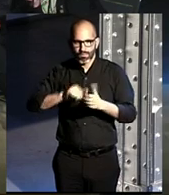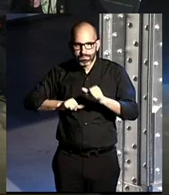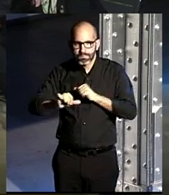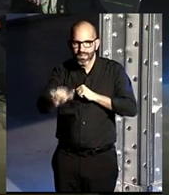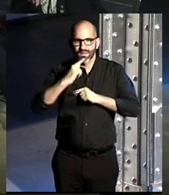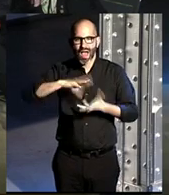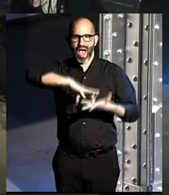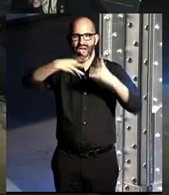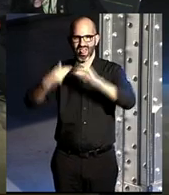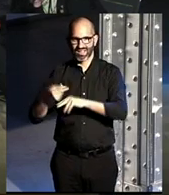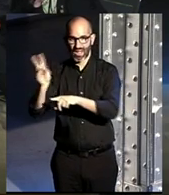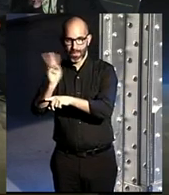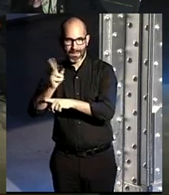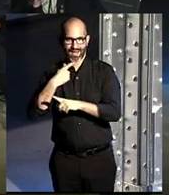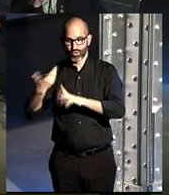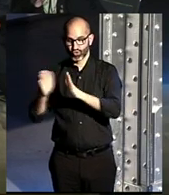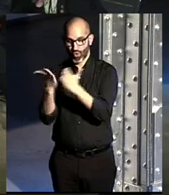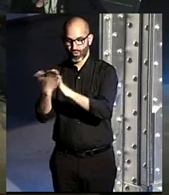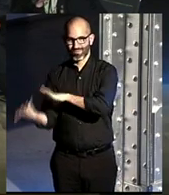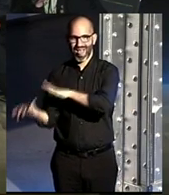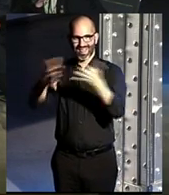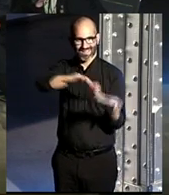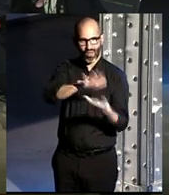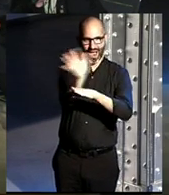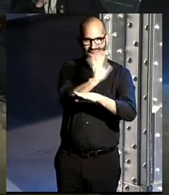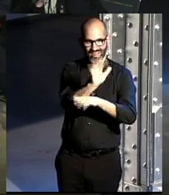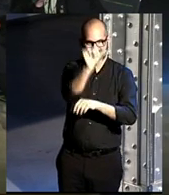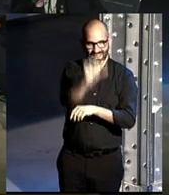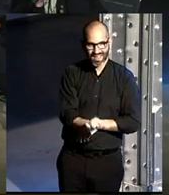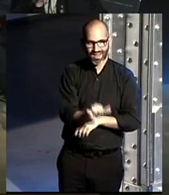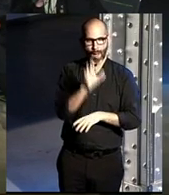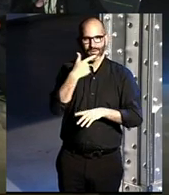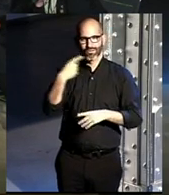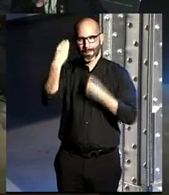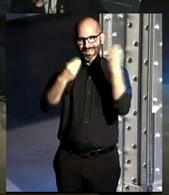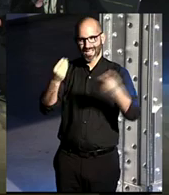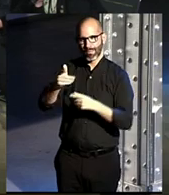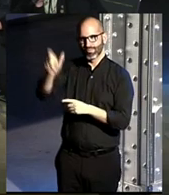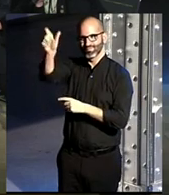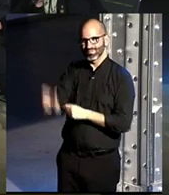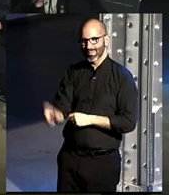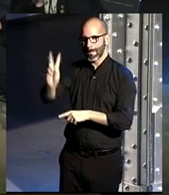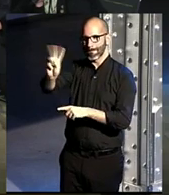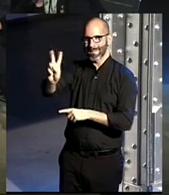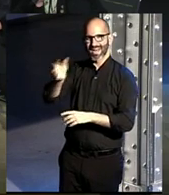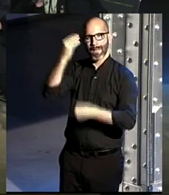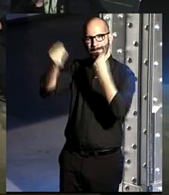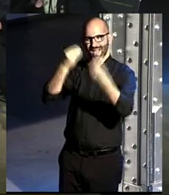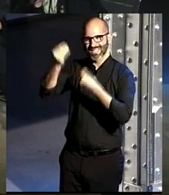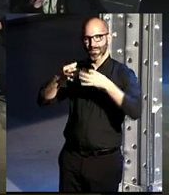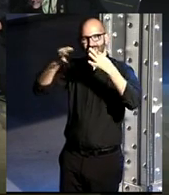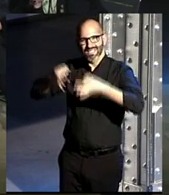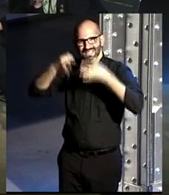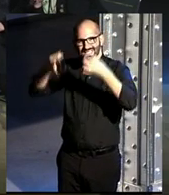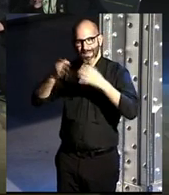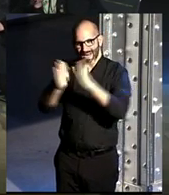de Verne y ha favorecido también que nos hagamos una idea de Verne que no es necesariamente la que encontramos en